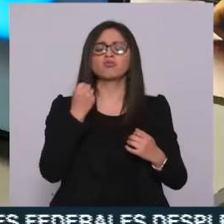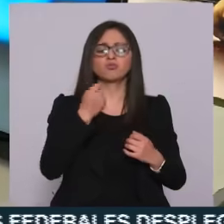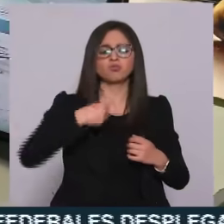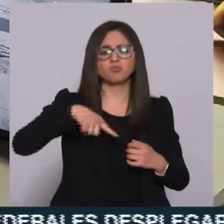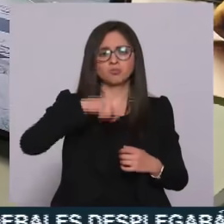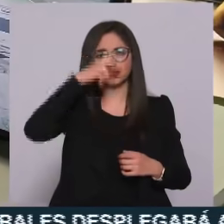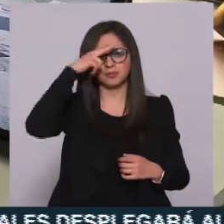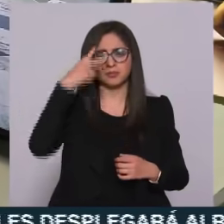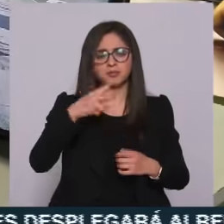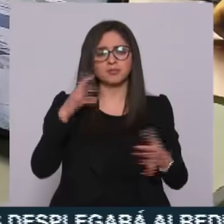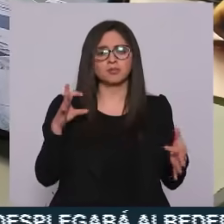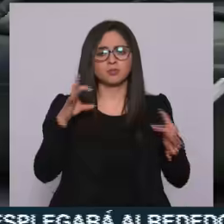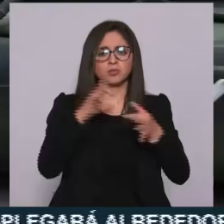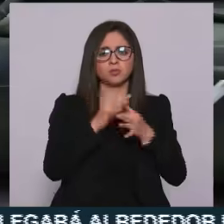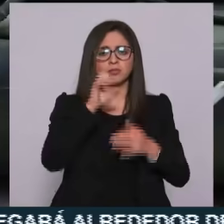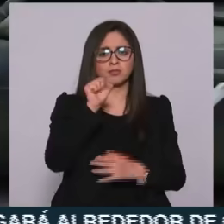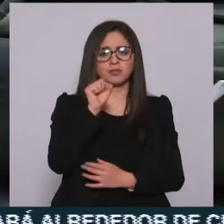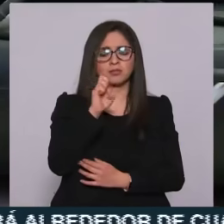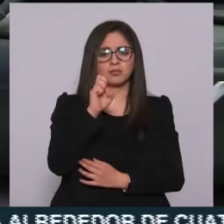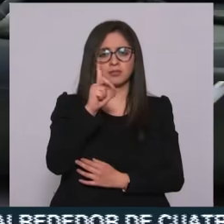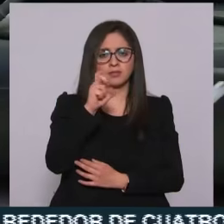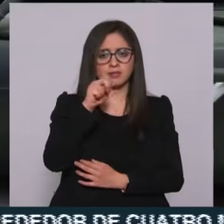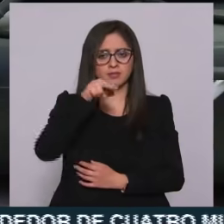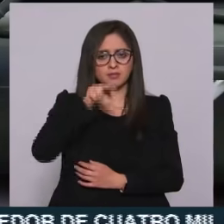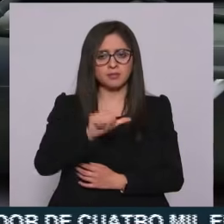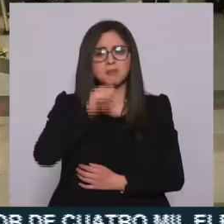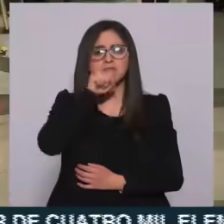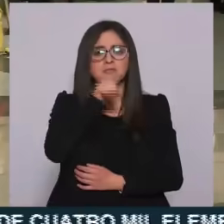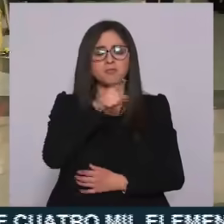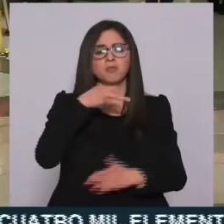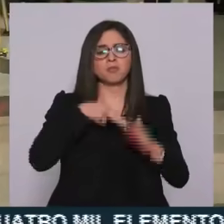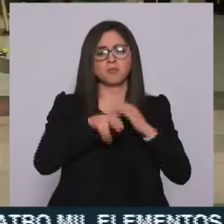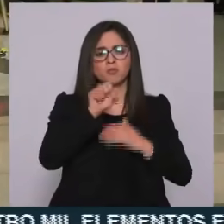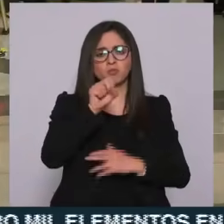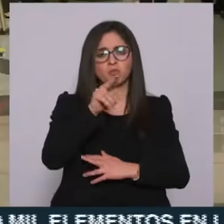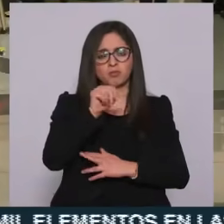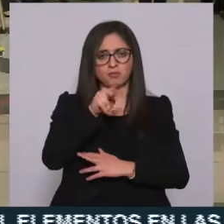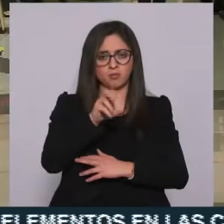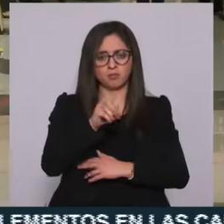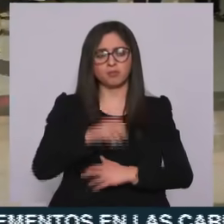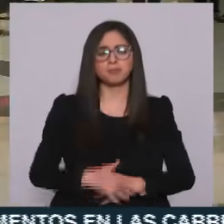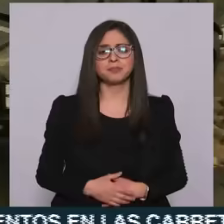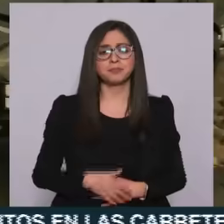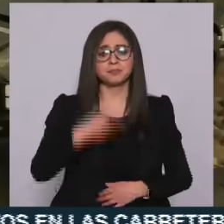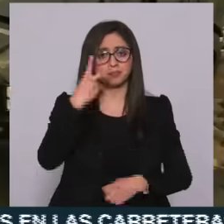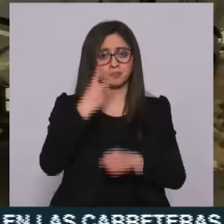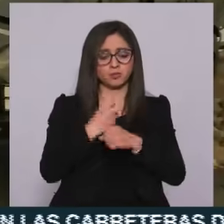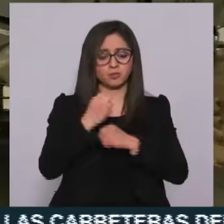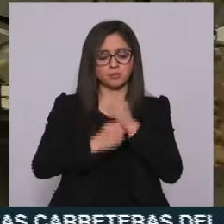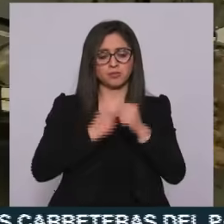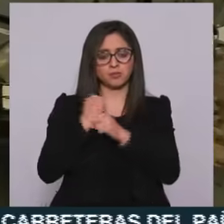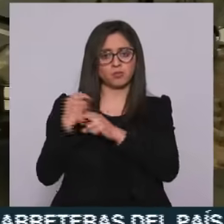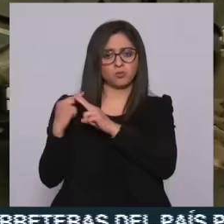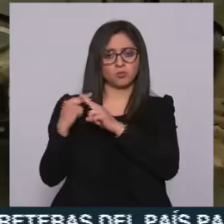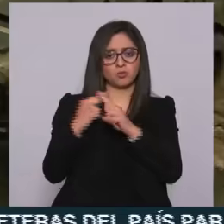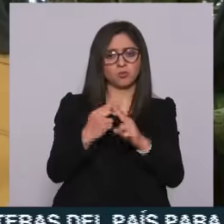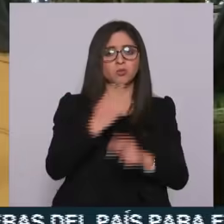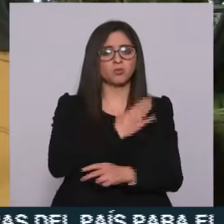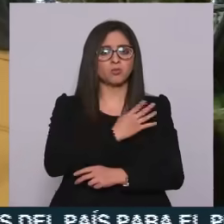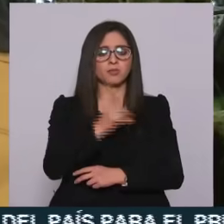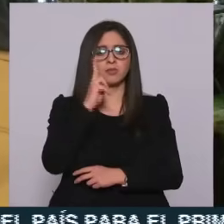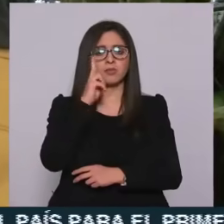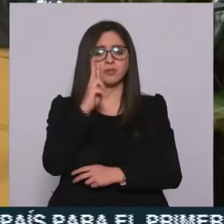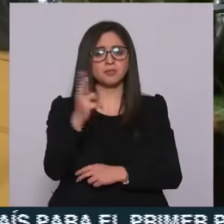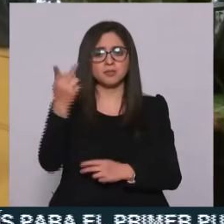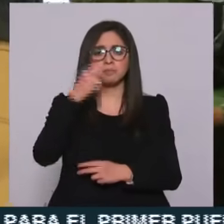organizada por la Secretaría de la Defensa Nacional y el Tren Suburbano. Por tercer año consecutivo, la estación Buenavista recibirá